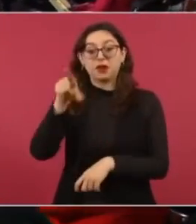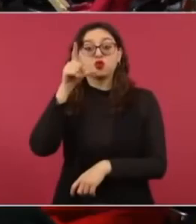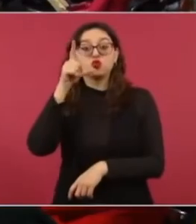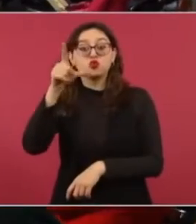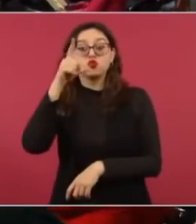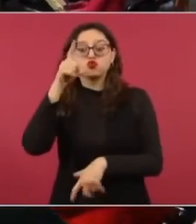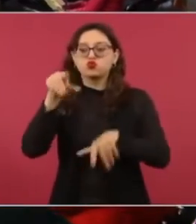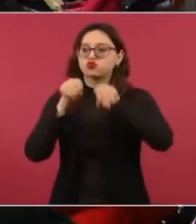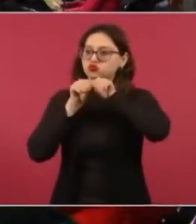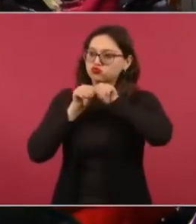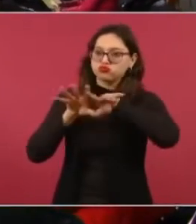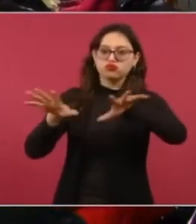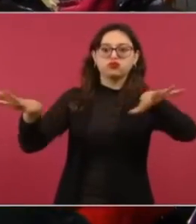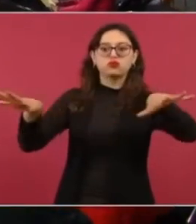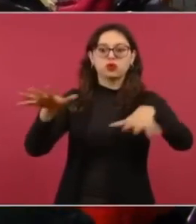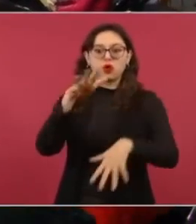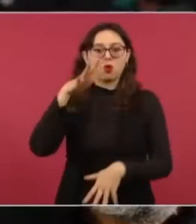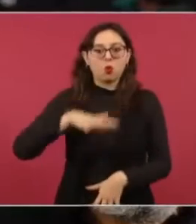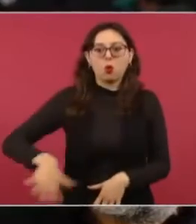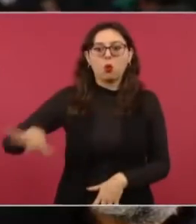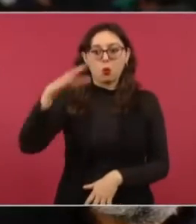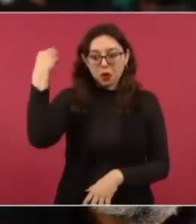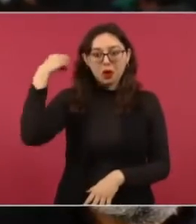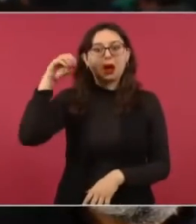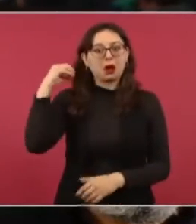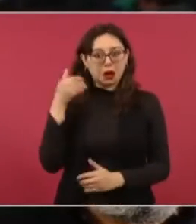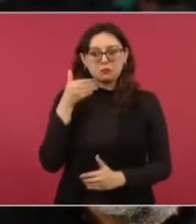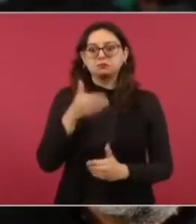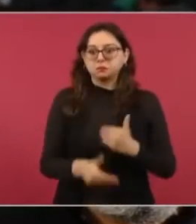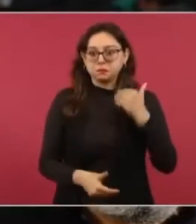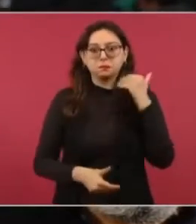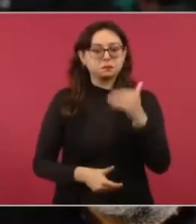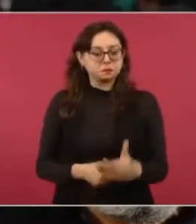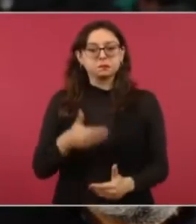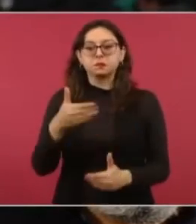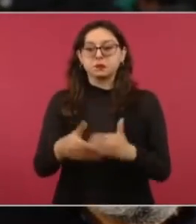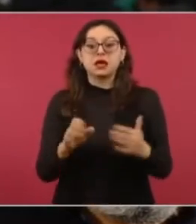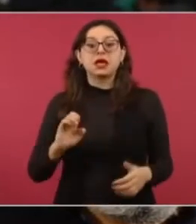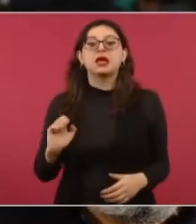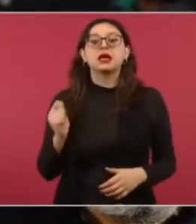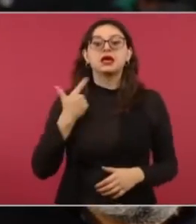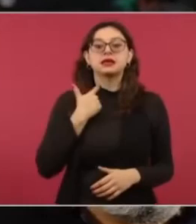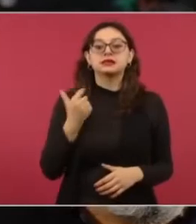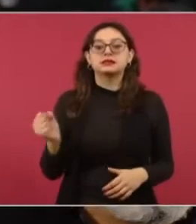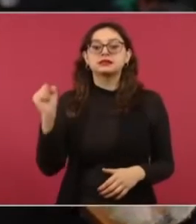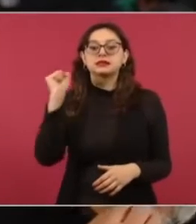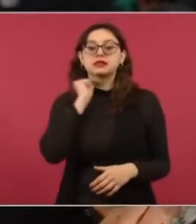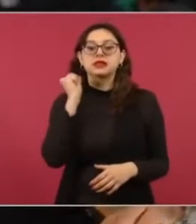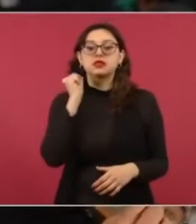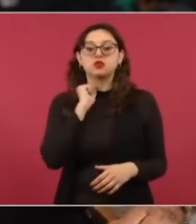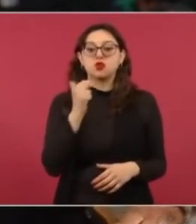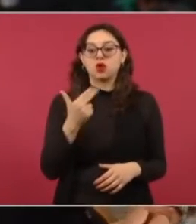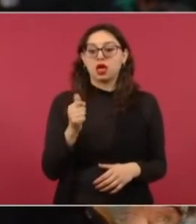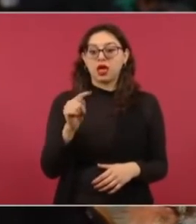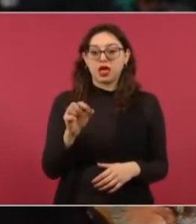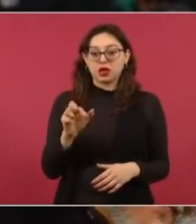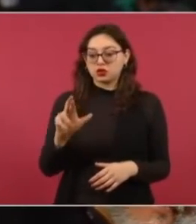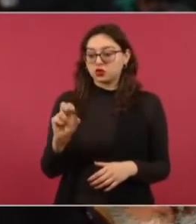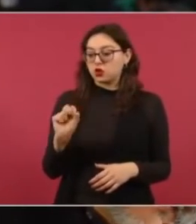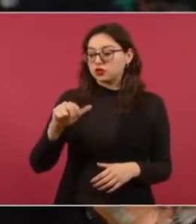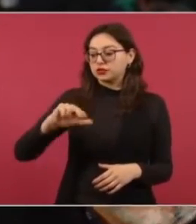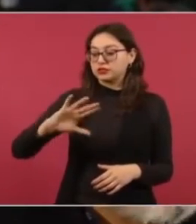Oaxaca. El ex senador Héctor Sánchez se ha dedicado a recorrer las comunidades, pero todavía falta que